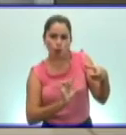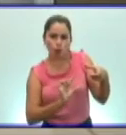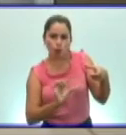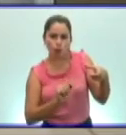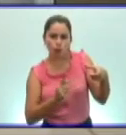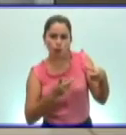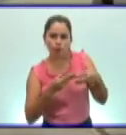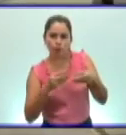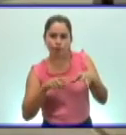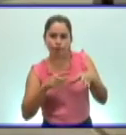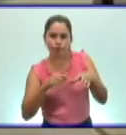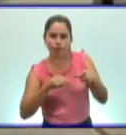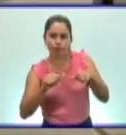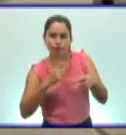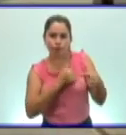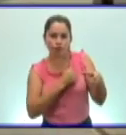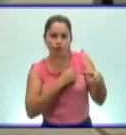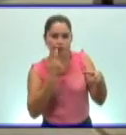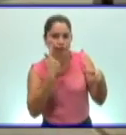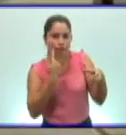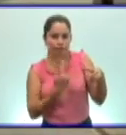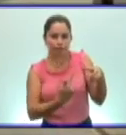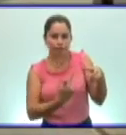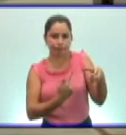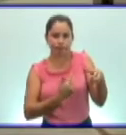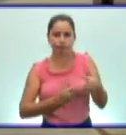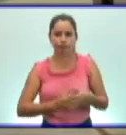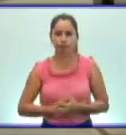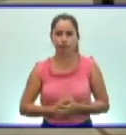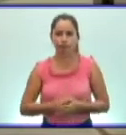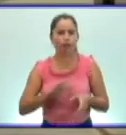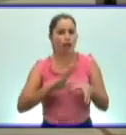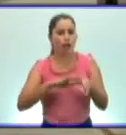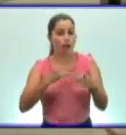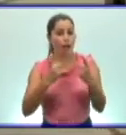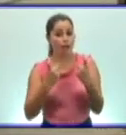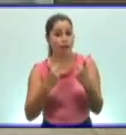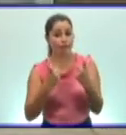preparar. Debemos añadir más soluto.